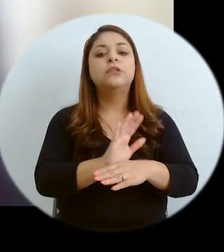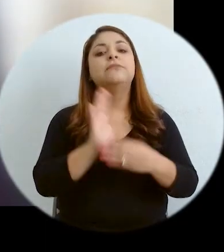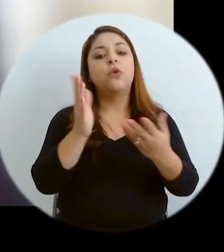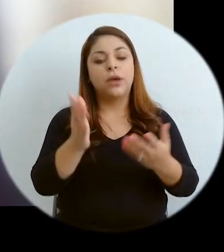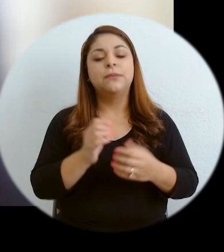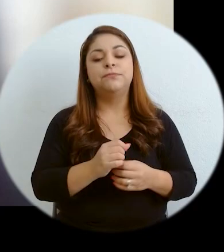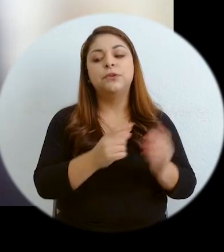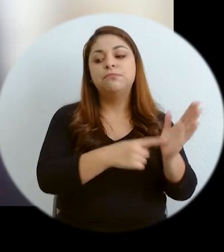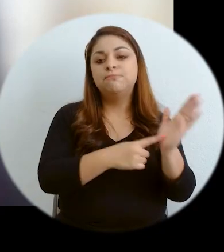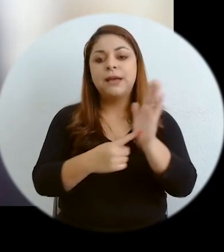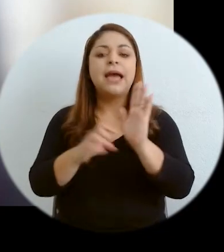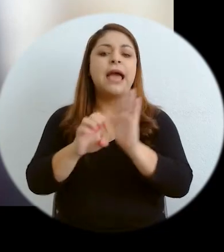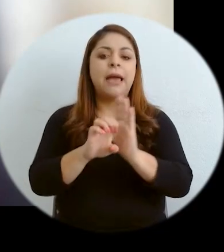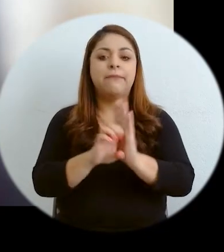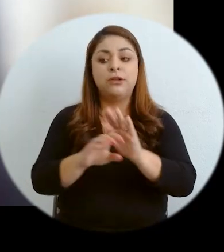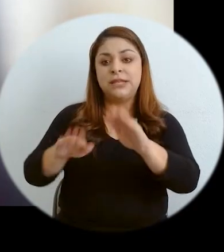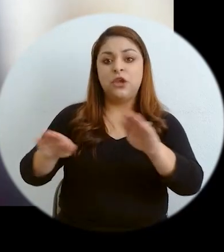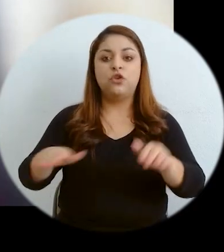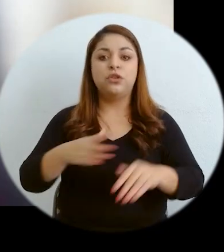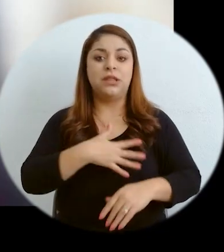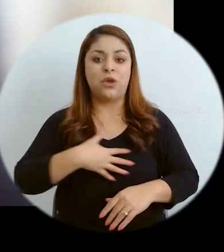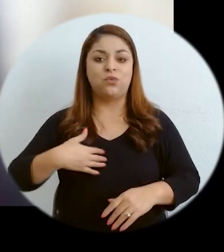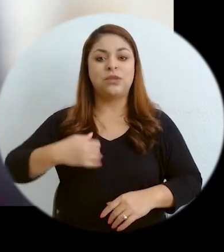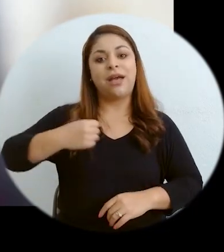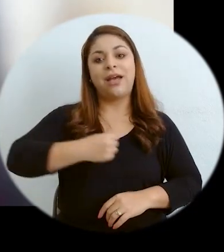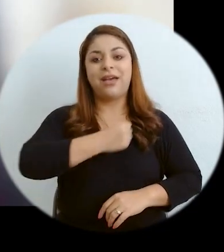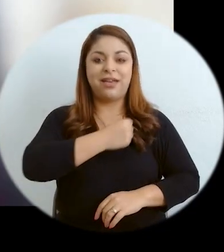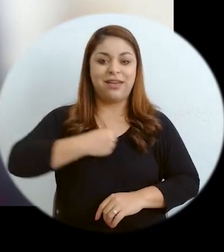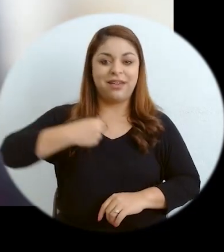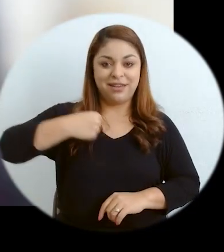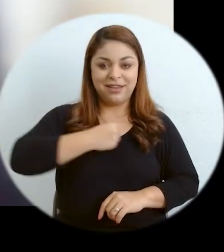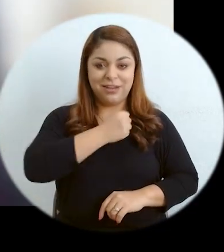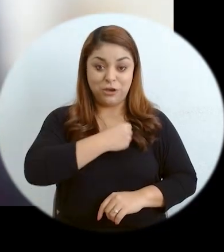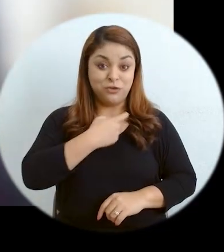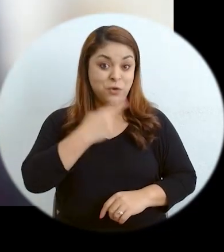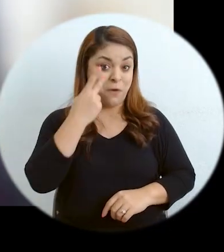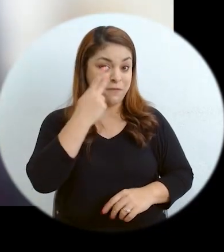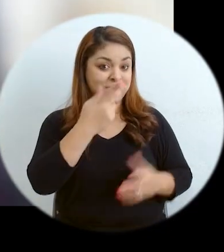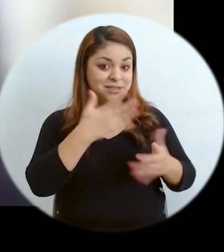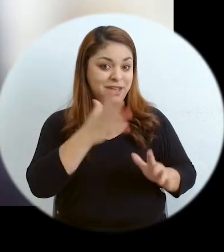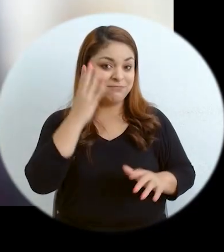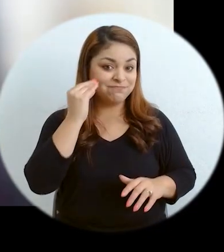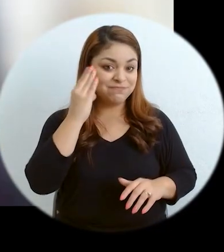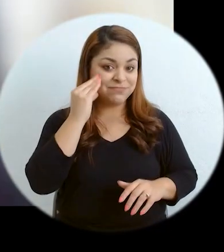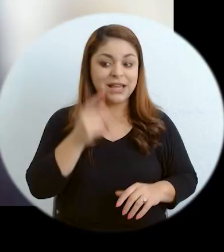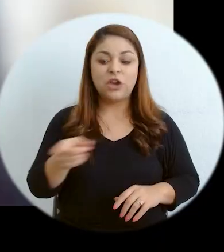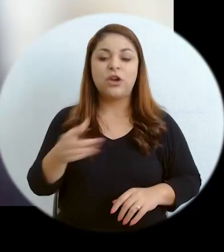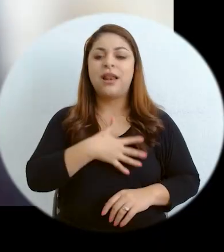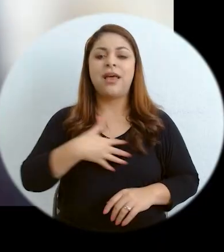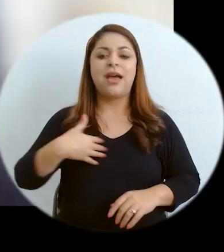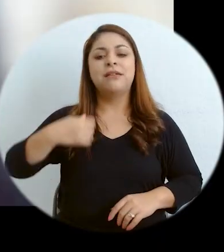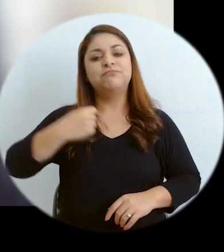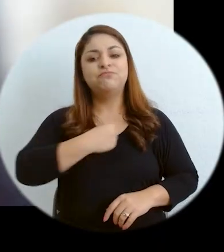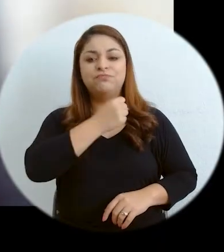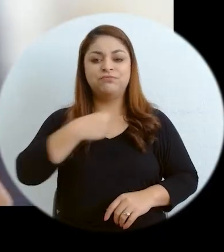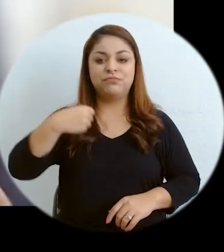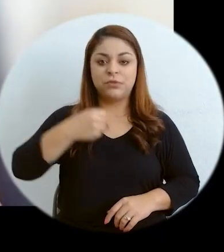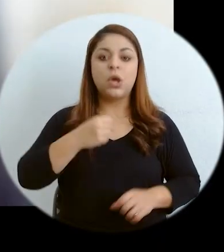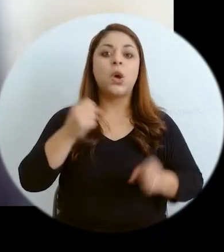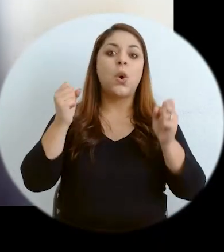ok, entonces sacarles, que les encanta el karaoke, digamos, yo lo vi con una compañera aquí, que les encanta el karaoke.